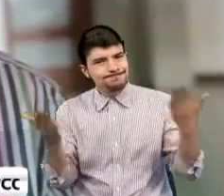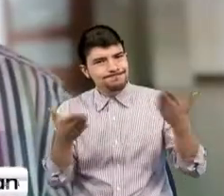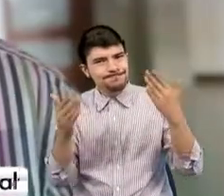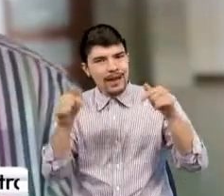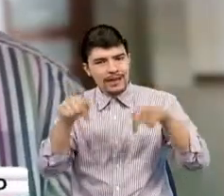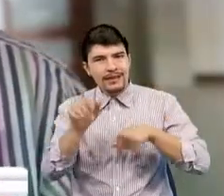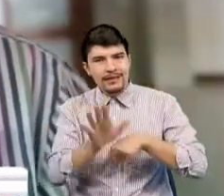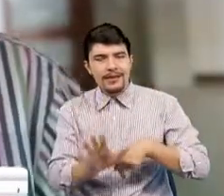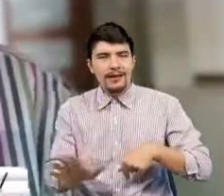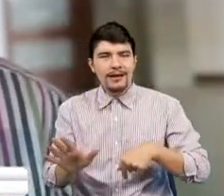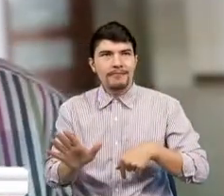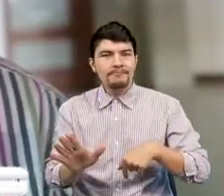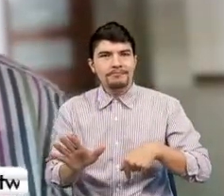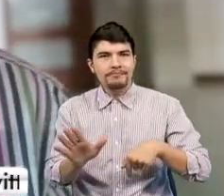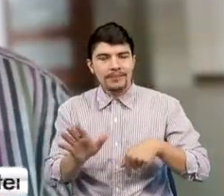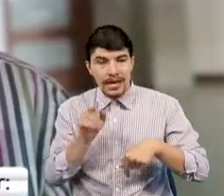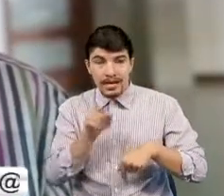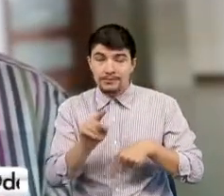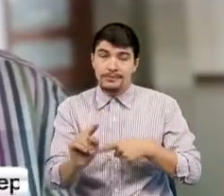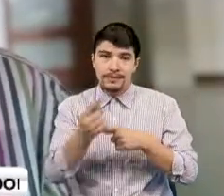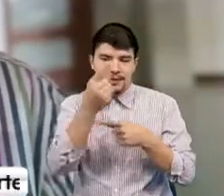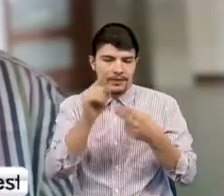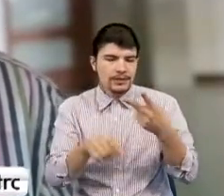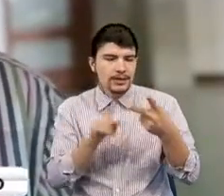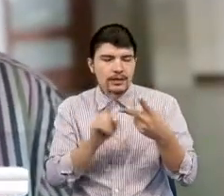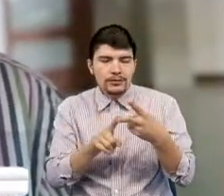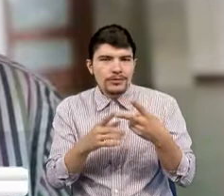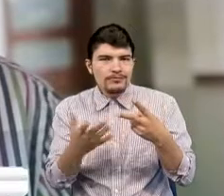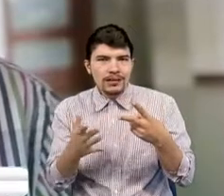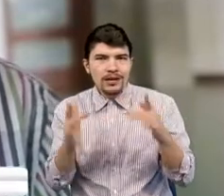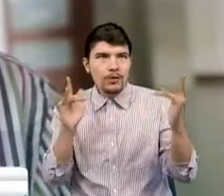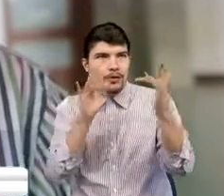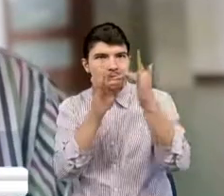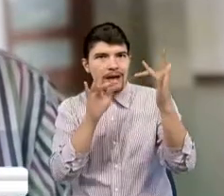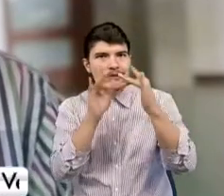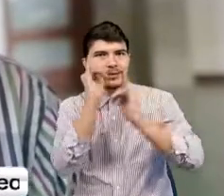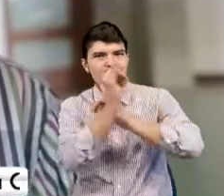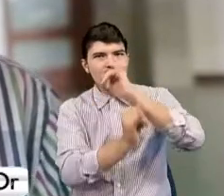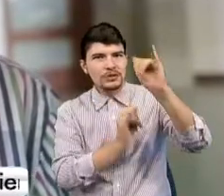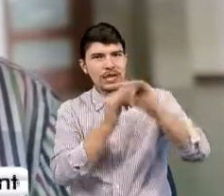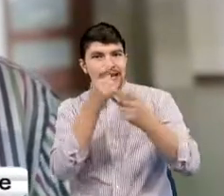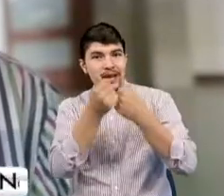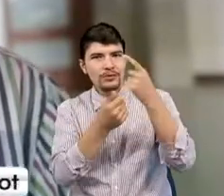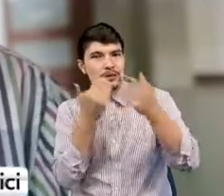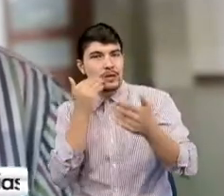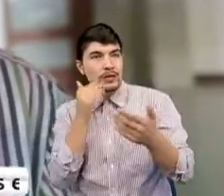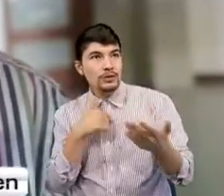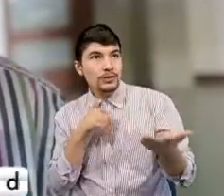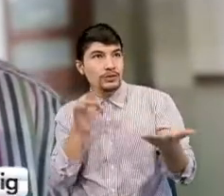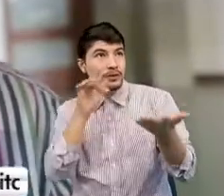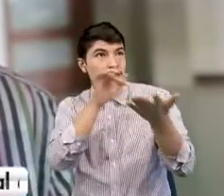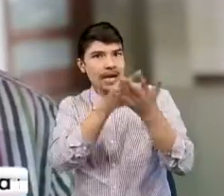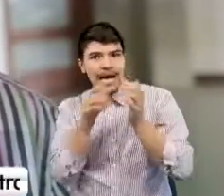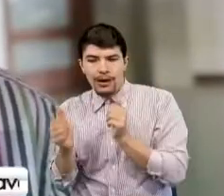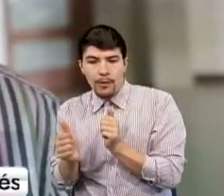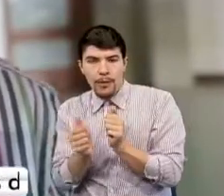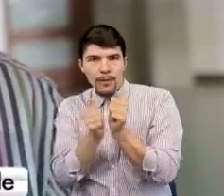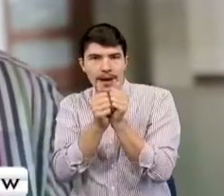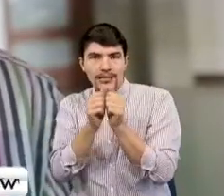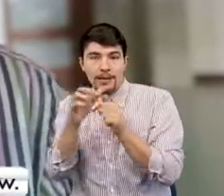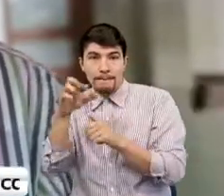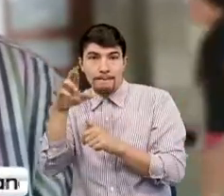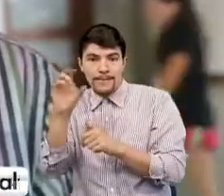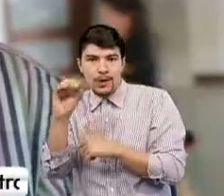Departamento de Comercio Exterior. Entonces, eso es lo primero. Lo segundo, para hacer contactos en el exterior. Cuando tú llegas al exterior acompañado de